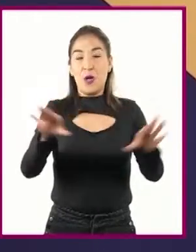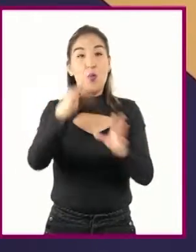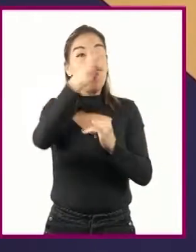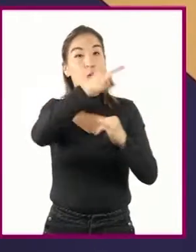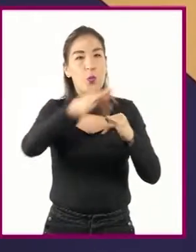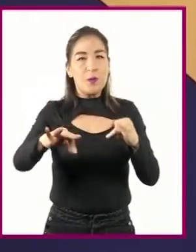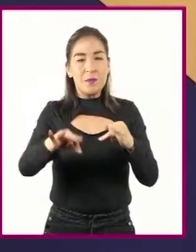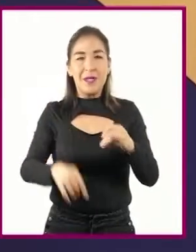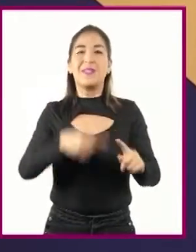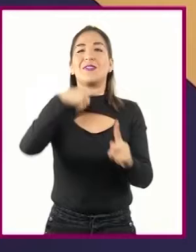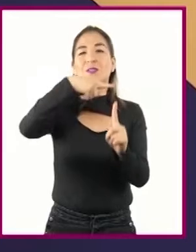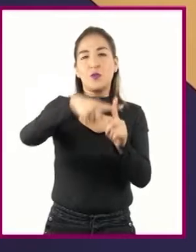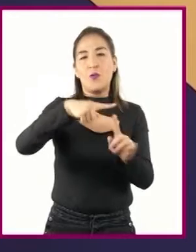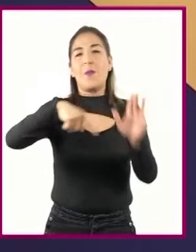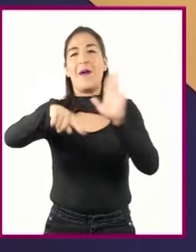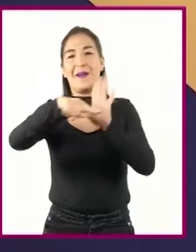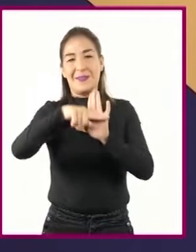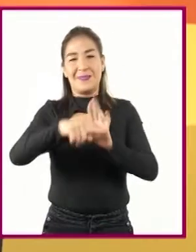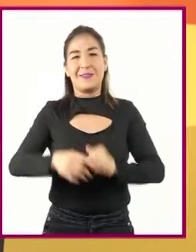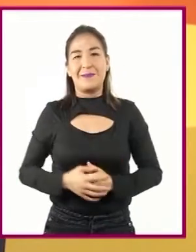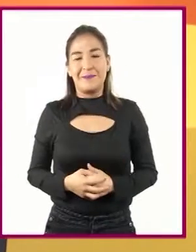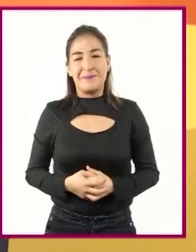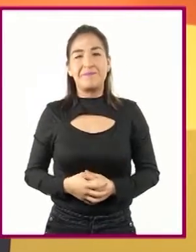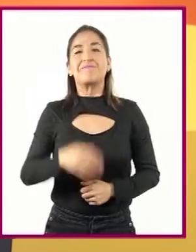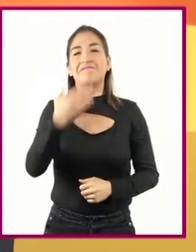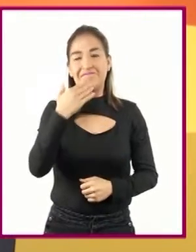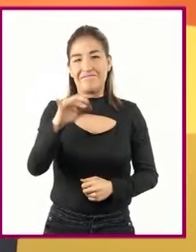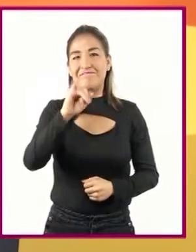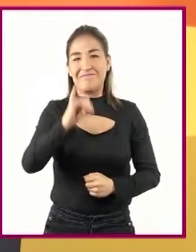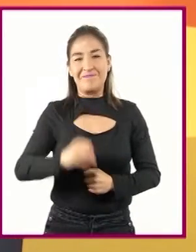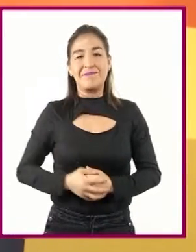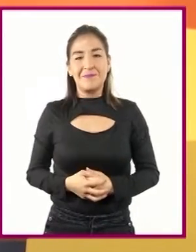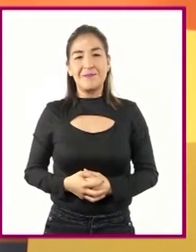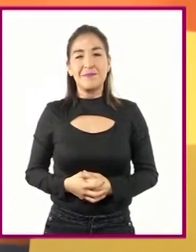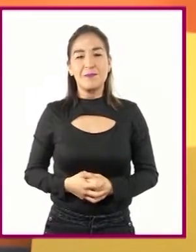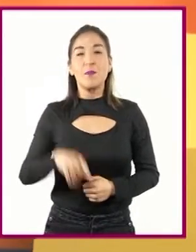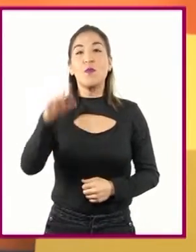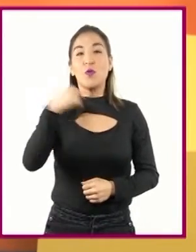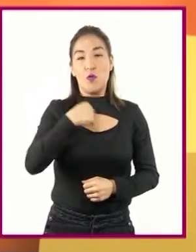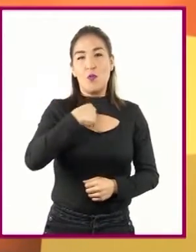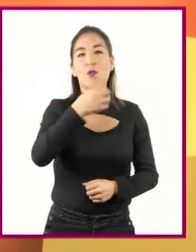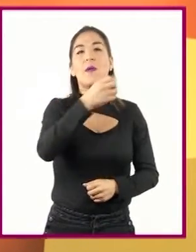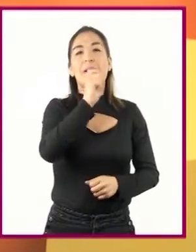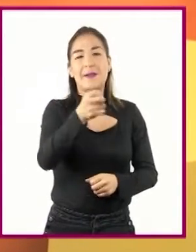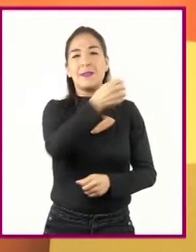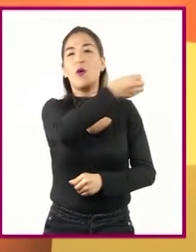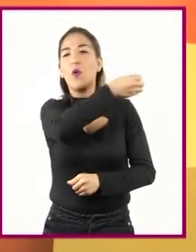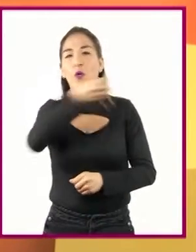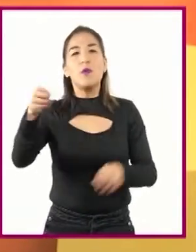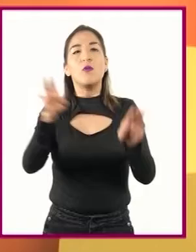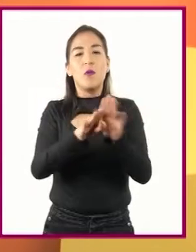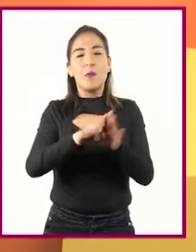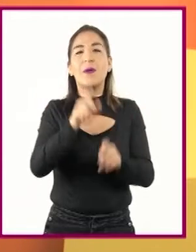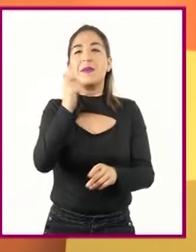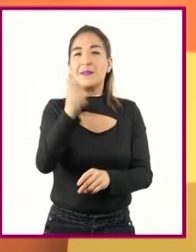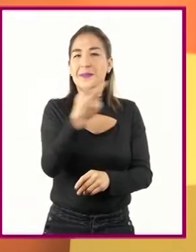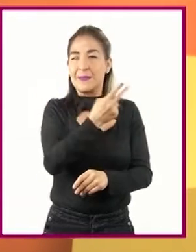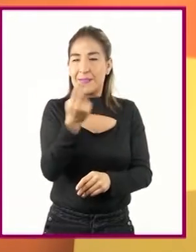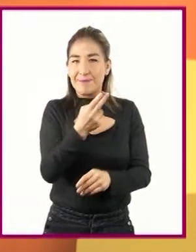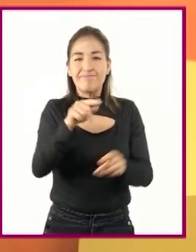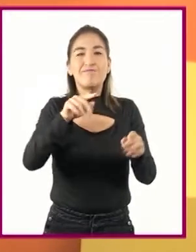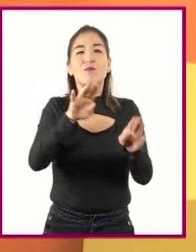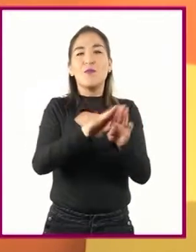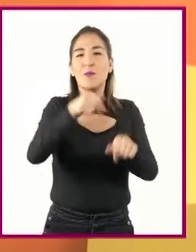final, las sumas y restas. Perfecto, Leslie. Ese es el orden en el que se deben resolver las operaciones.